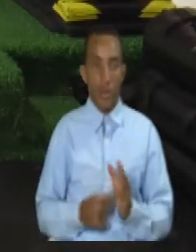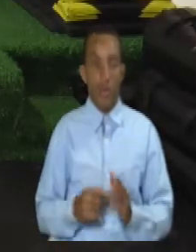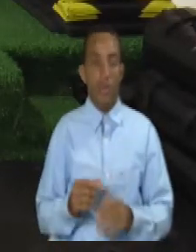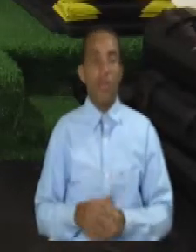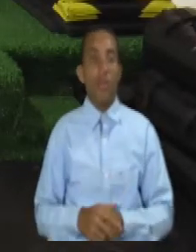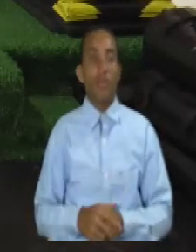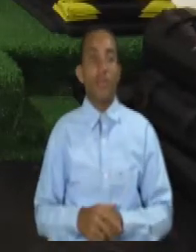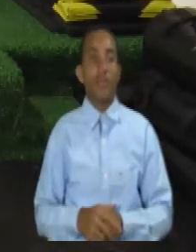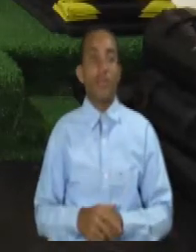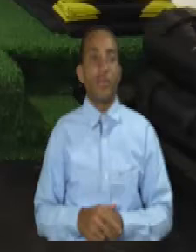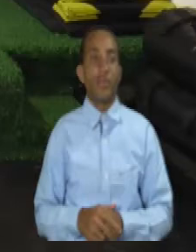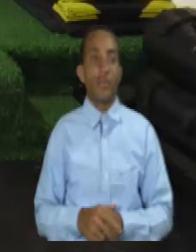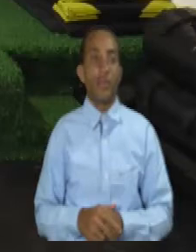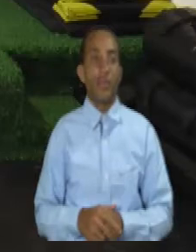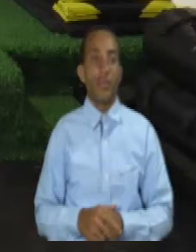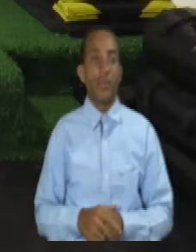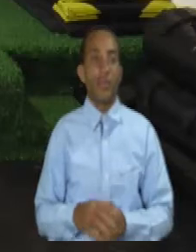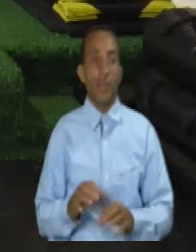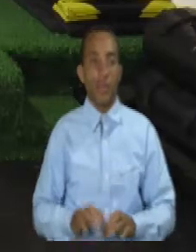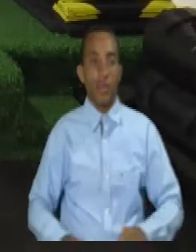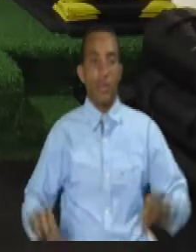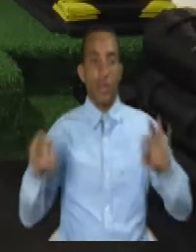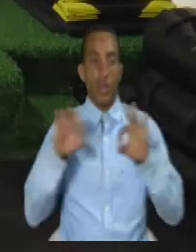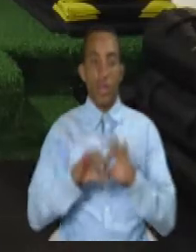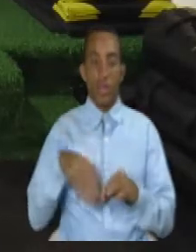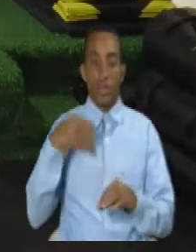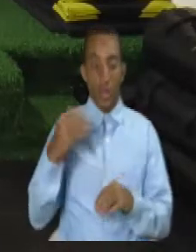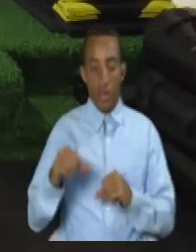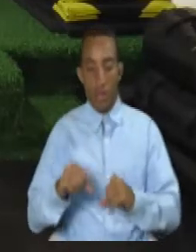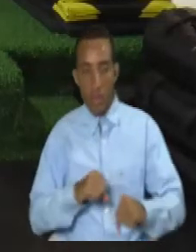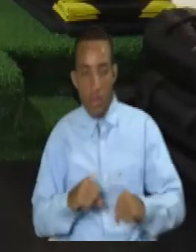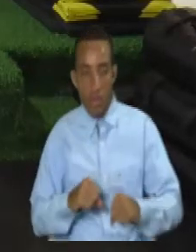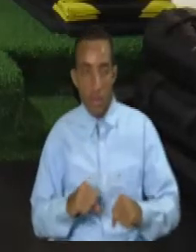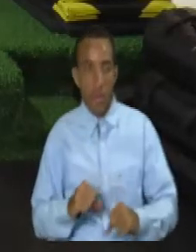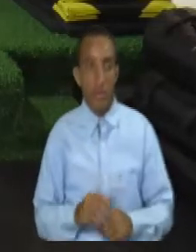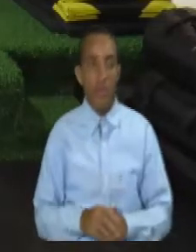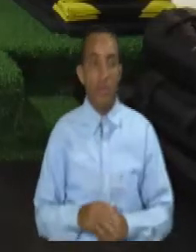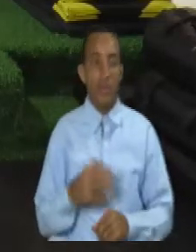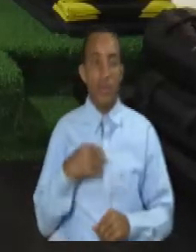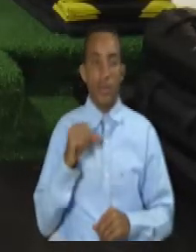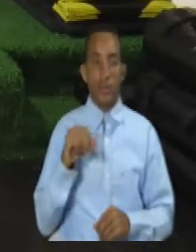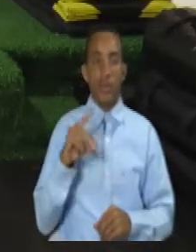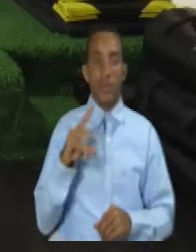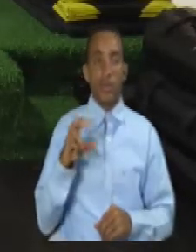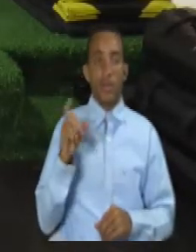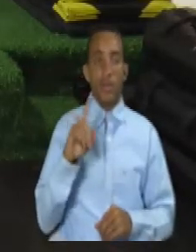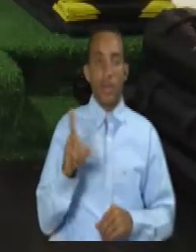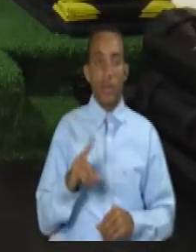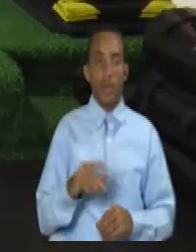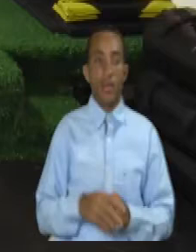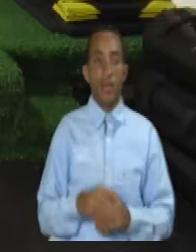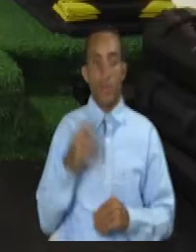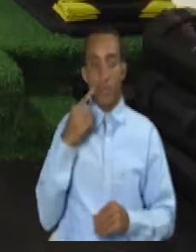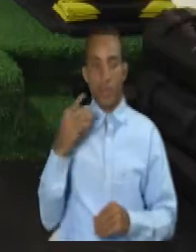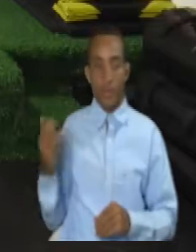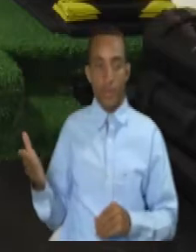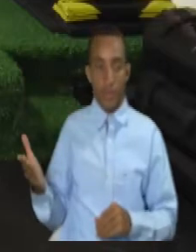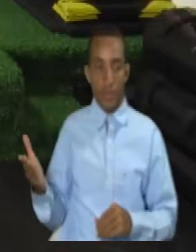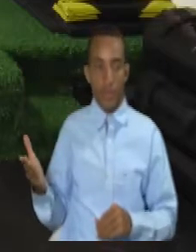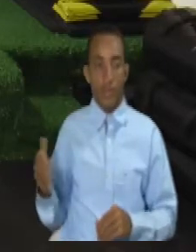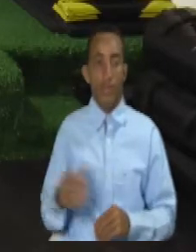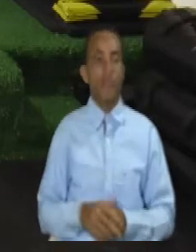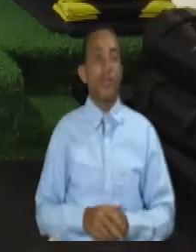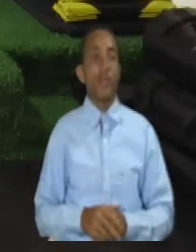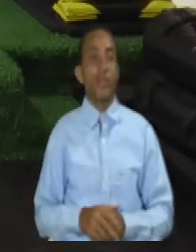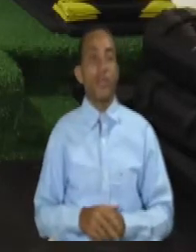superior. Importante después de haber terminado su sesión de entrenamiento. Soy Andrés Durán de Zona Training 36. Más que un giro, una